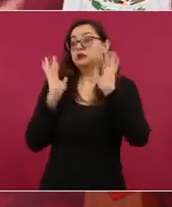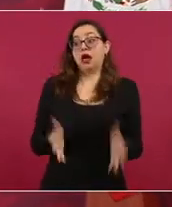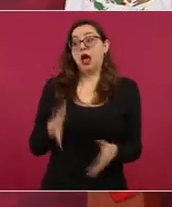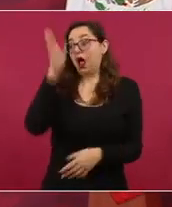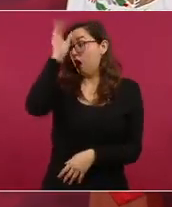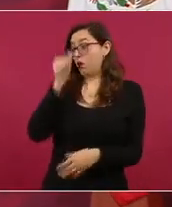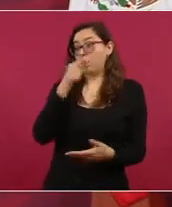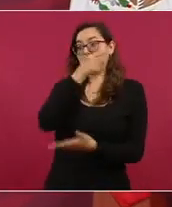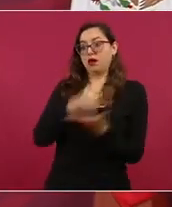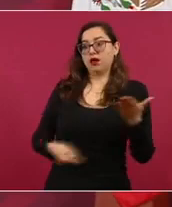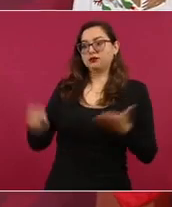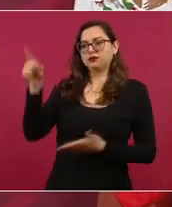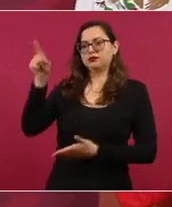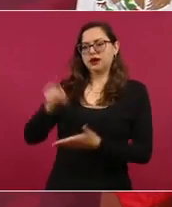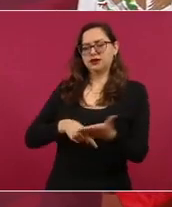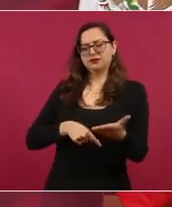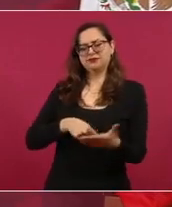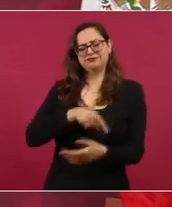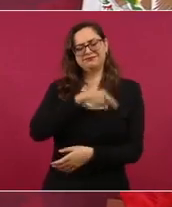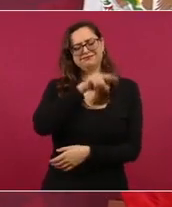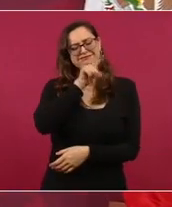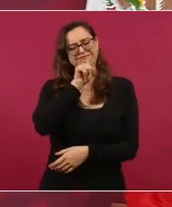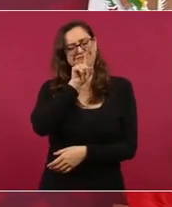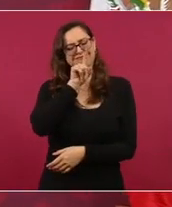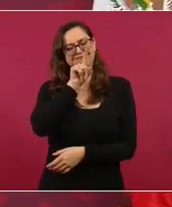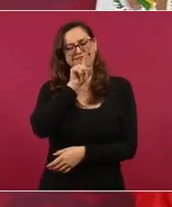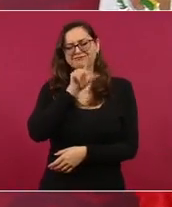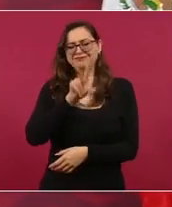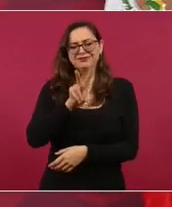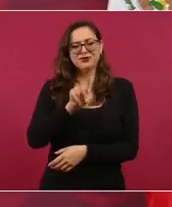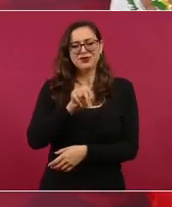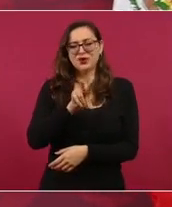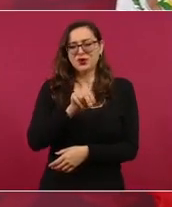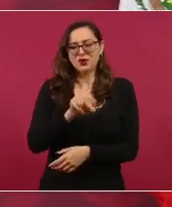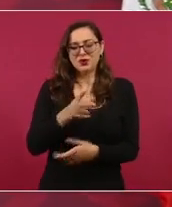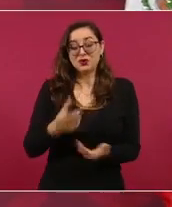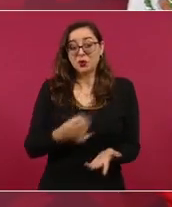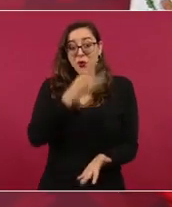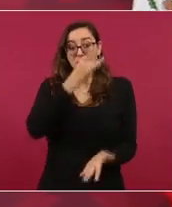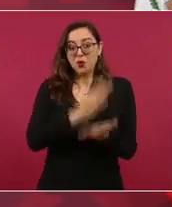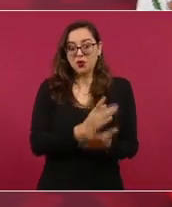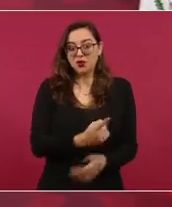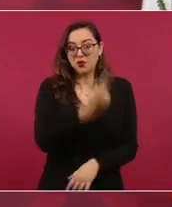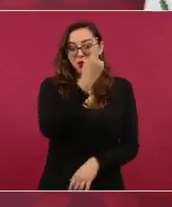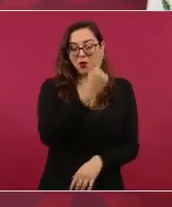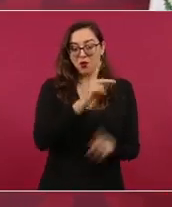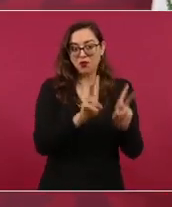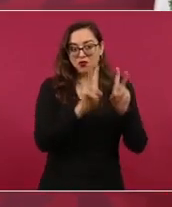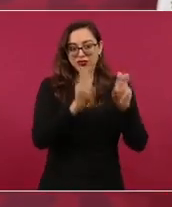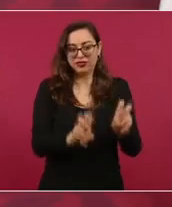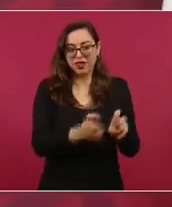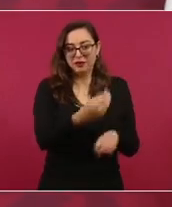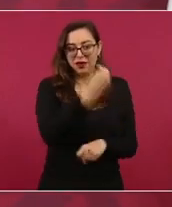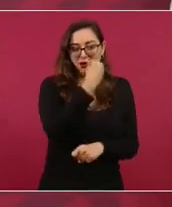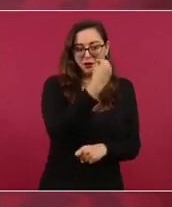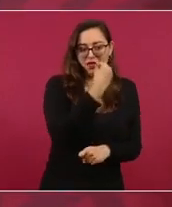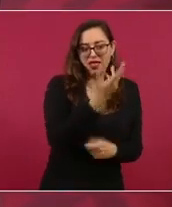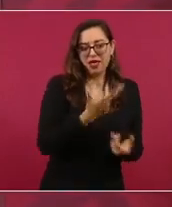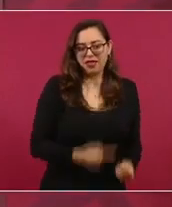se trata solo del comercio, de lo económico, de lo mercantil, se trata de la